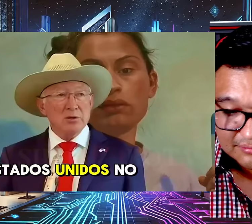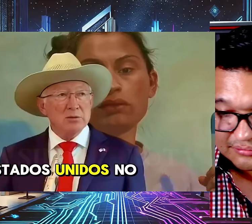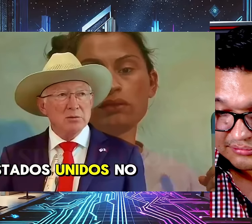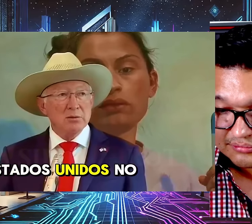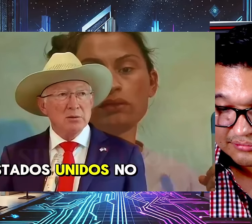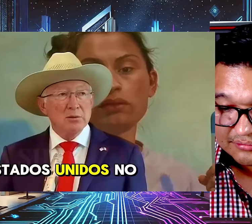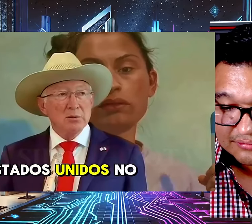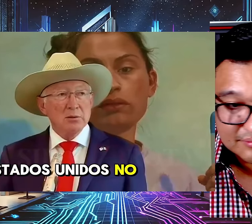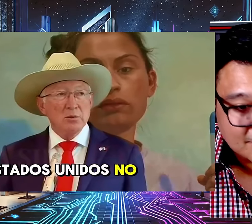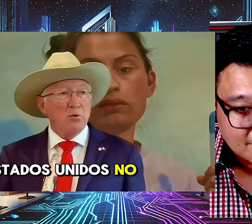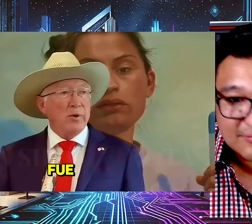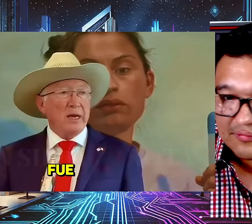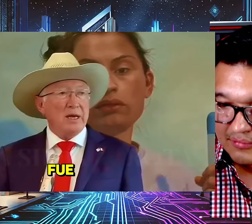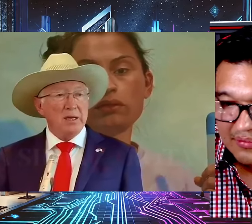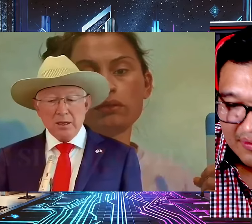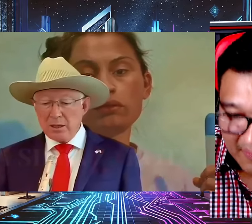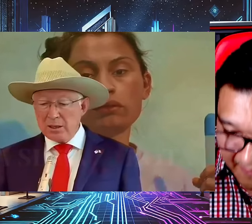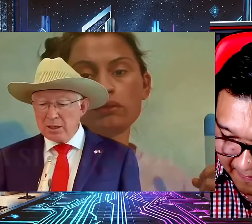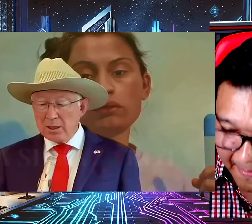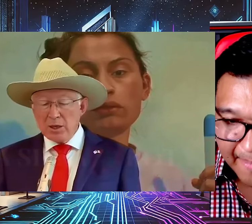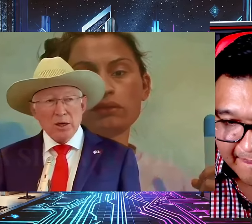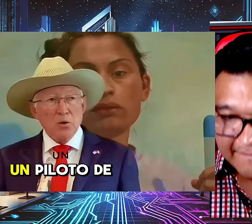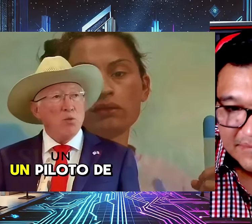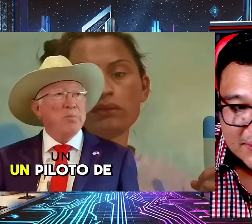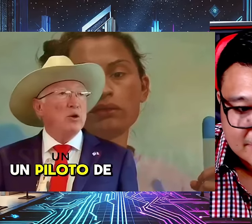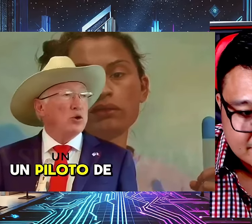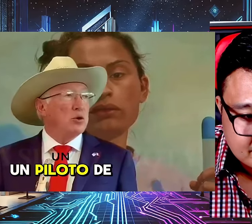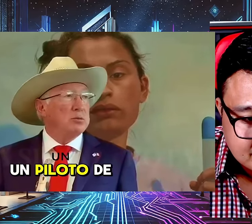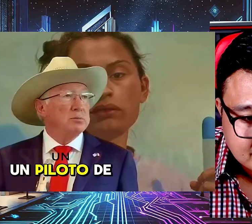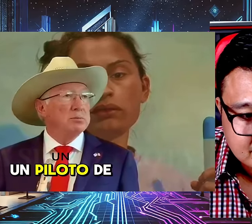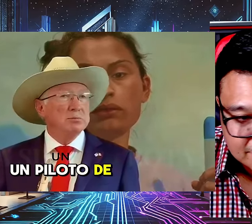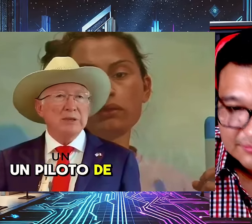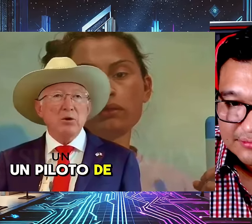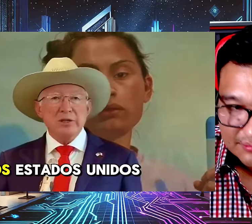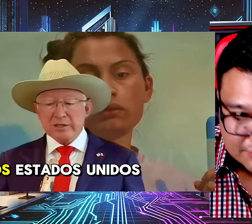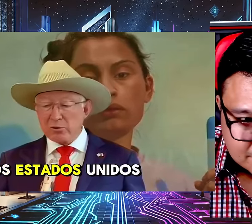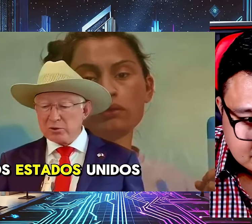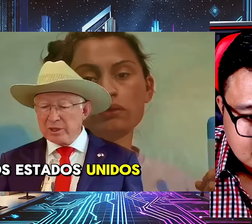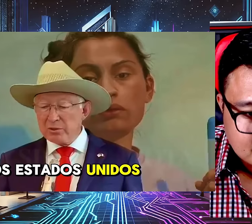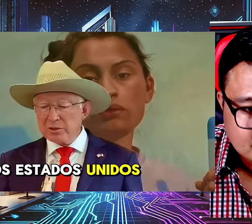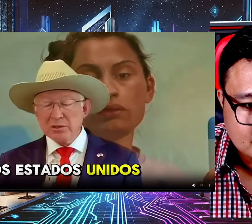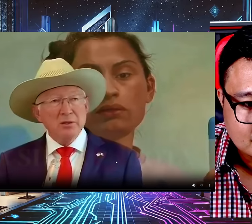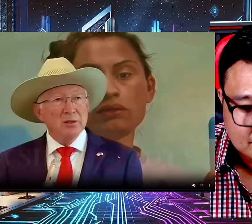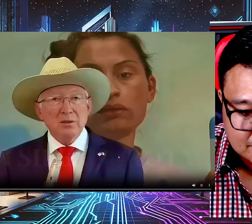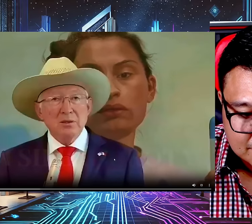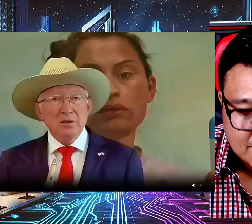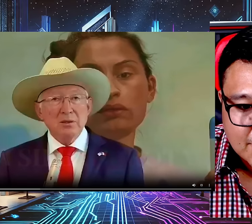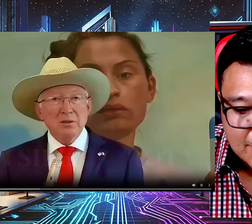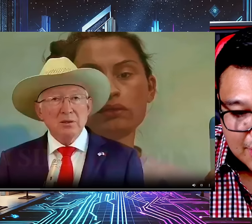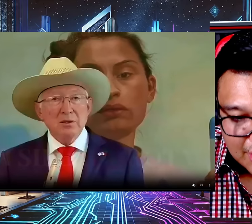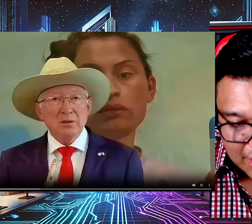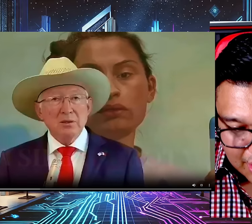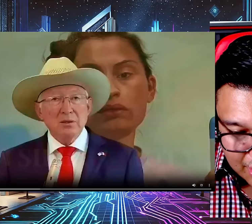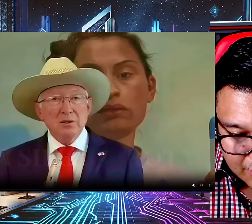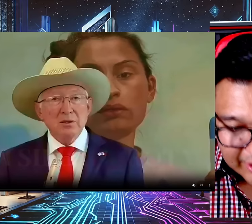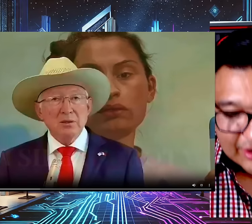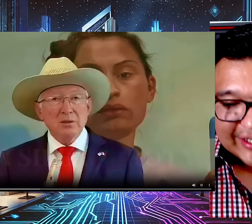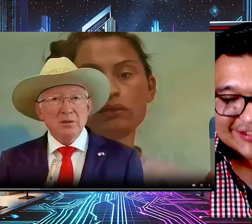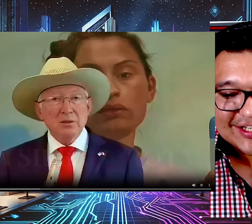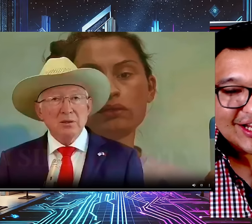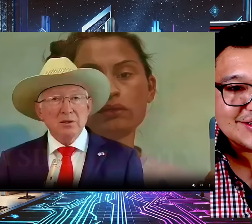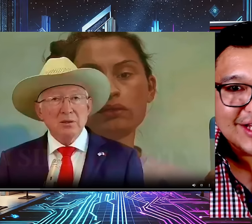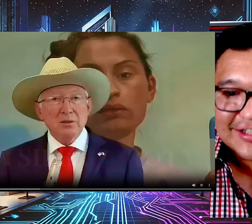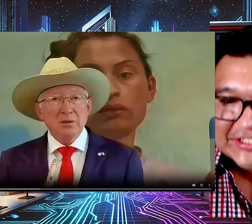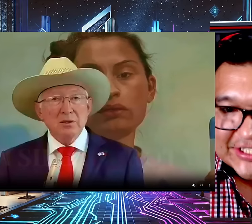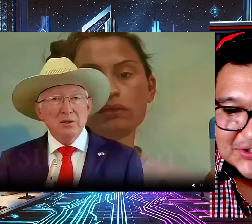Estados Unidos, no fue un piloto de los Estados Unidos. Bueno,